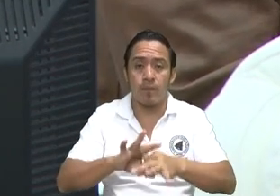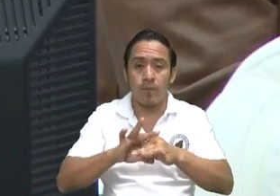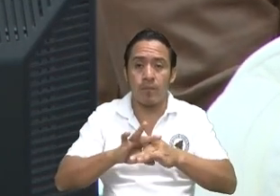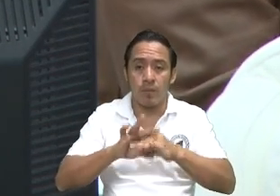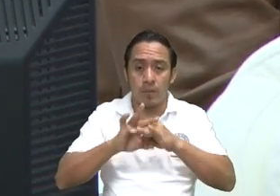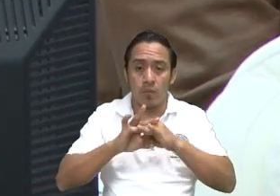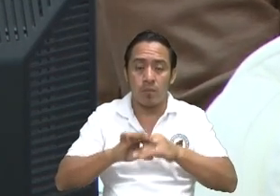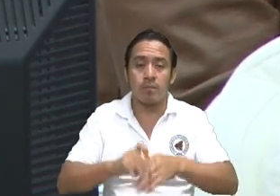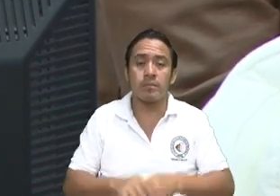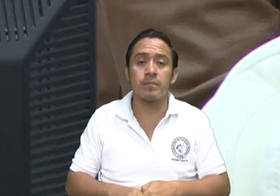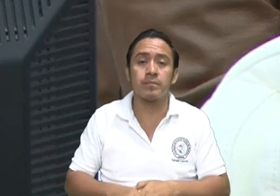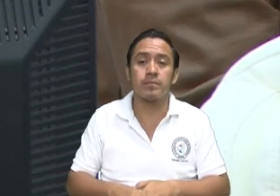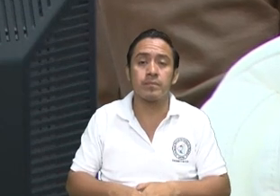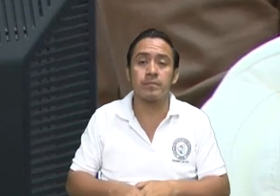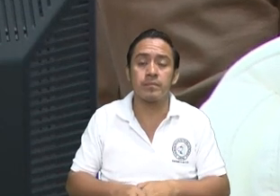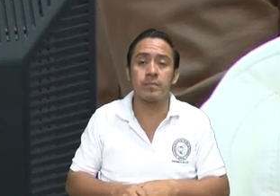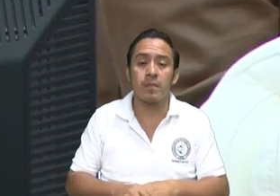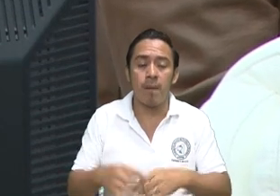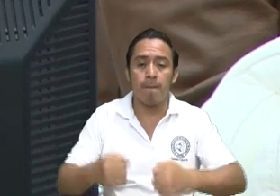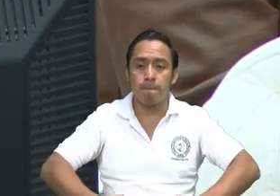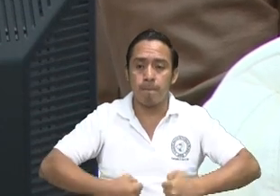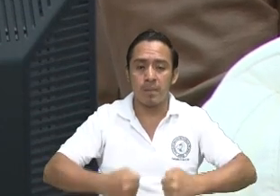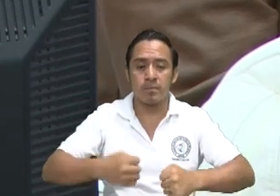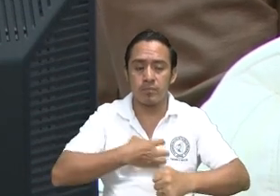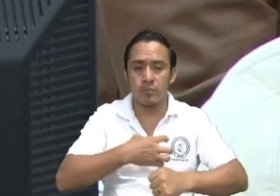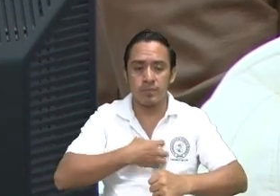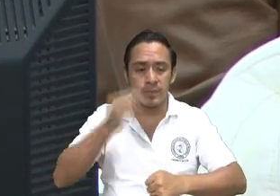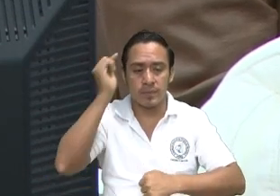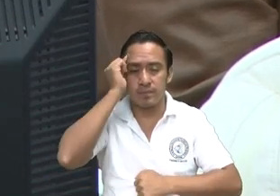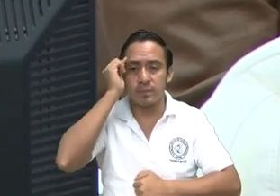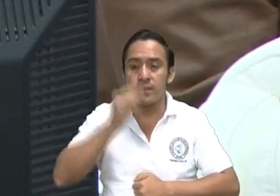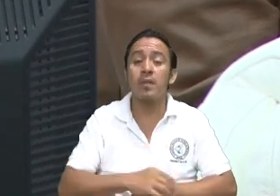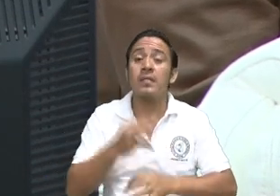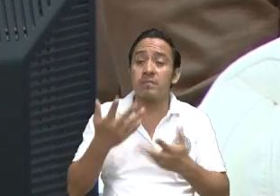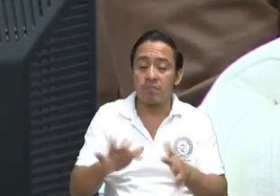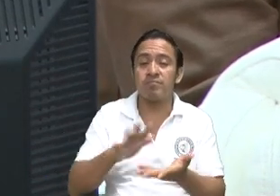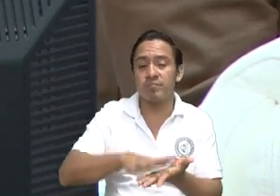todos y todas, fortaleciendo nuestra conciencia, porque